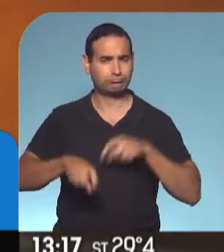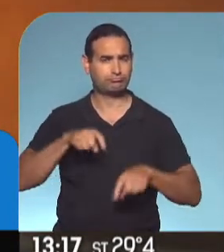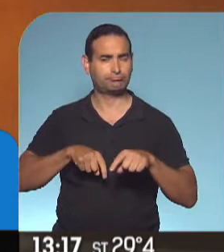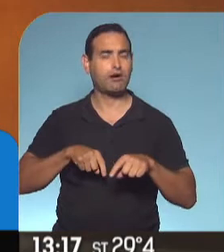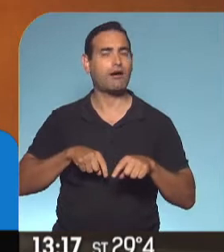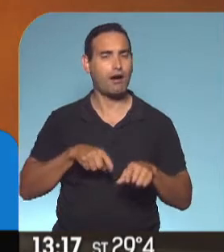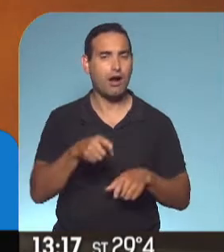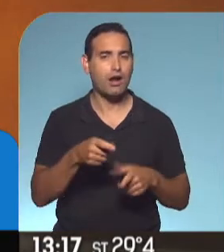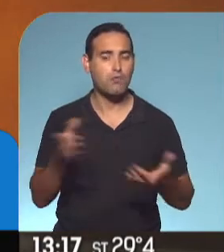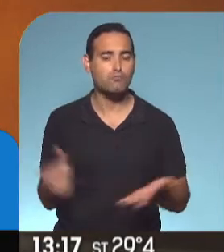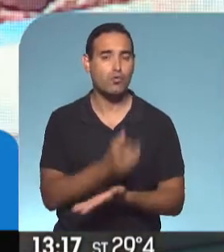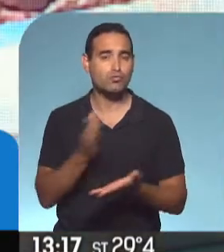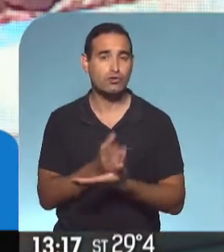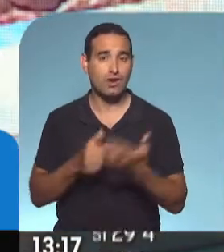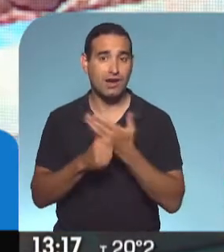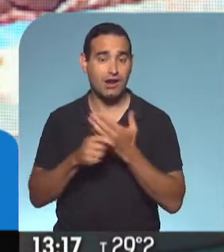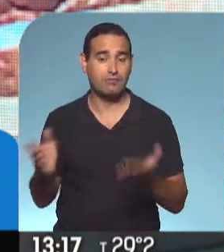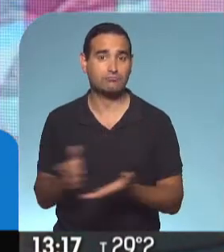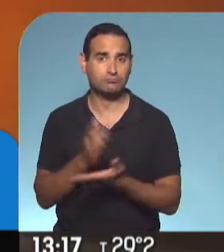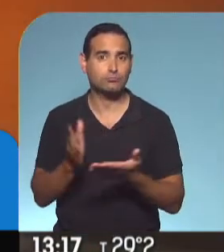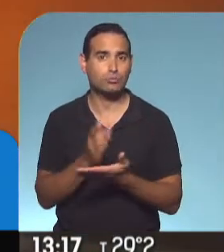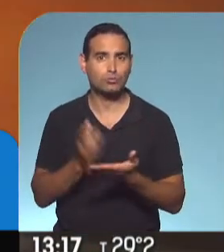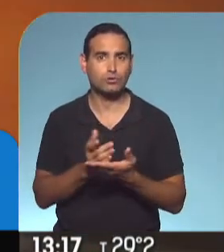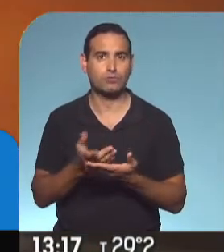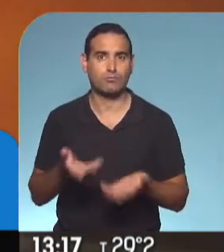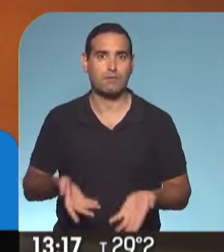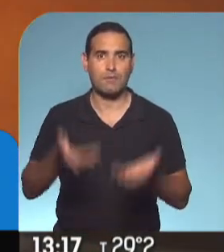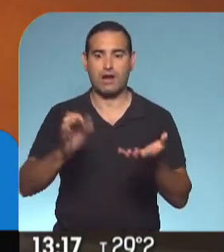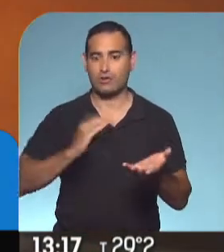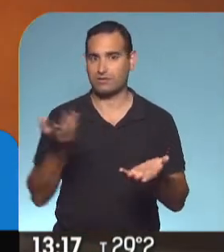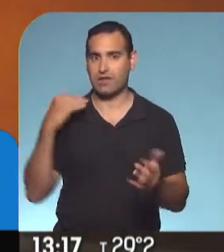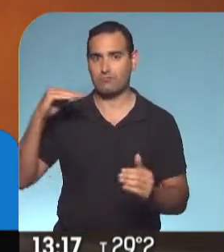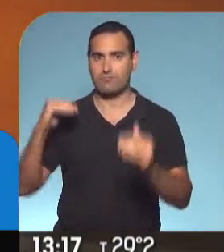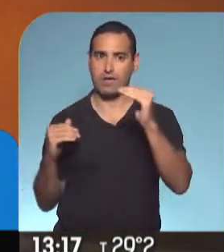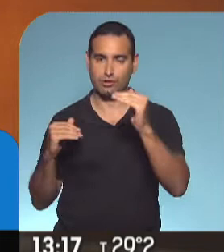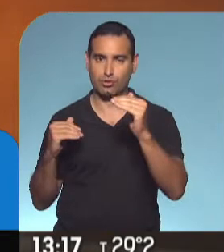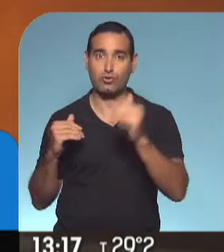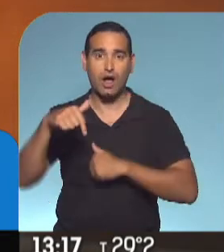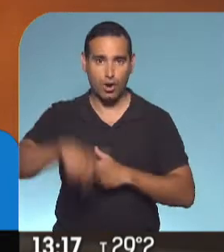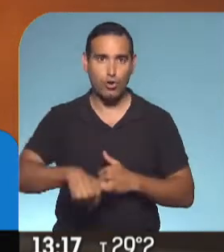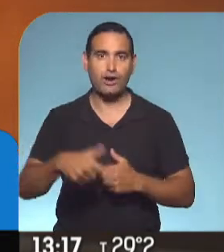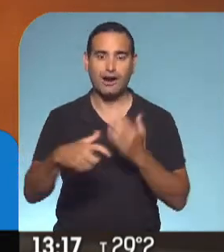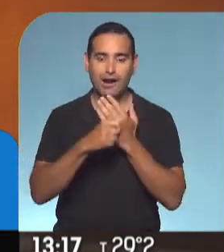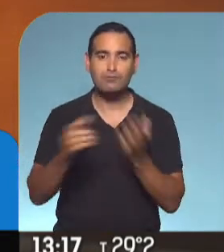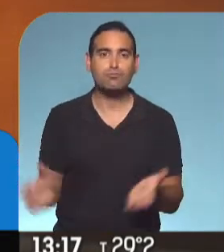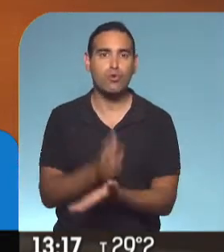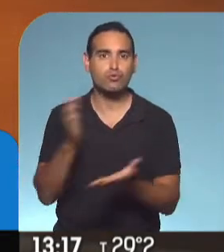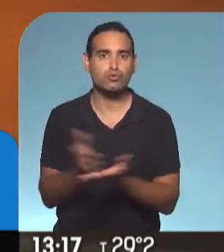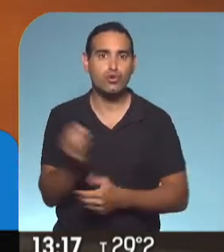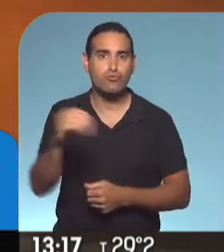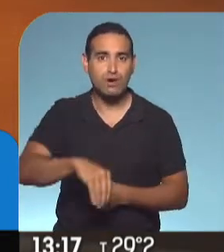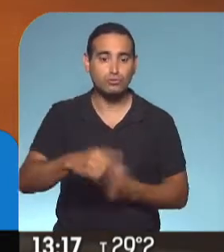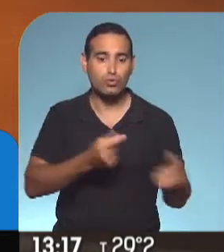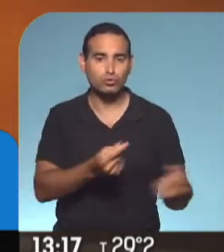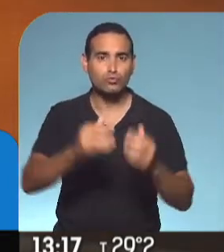producción o la faena de carne aumentó con respecto del año pasado decide entramos teniendo más producción de carne menos